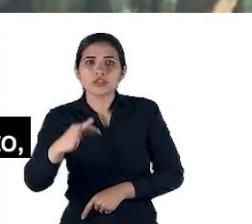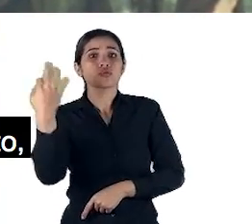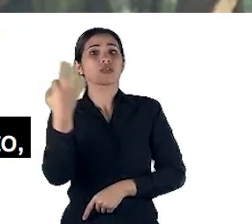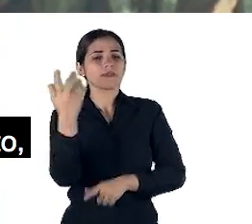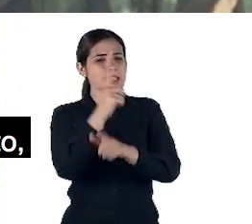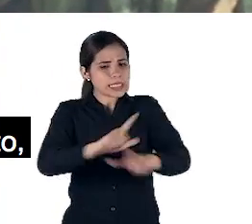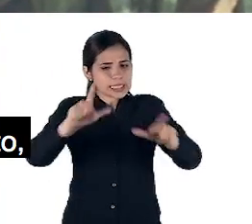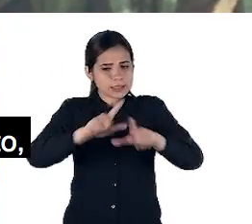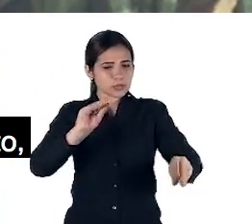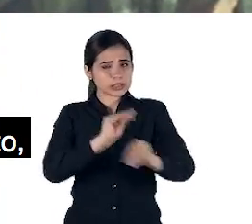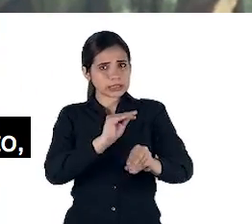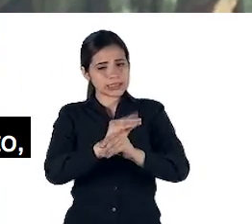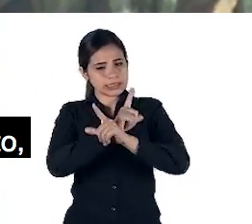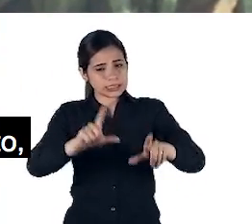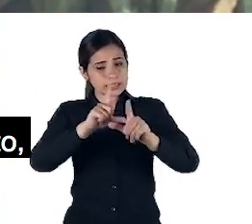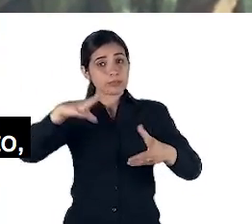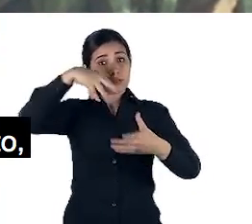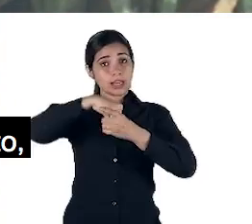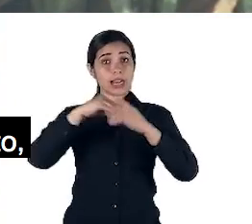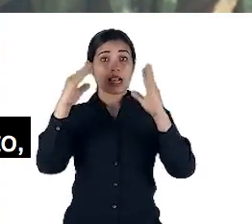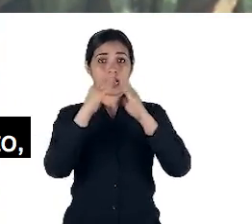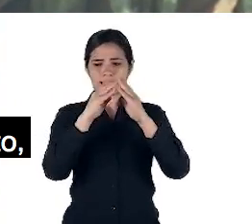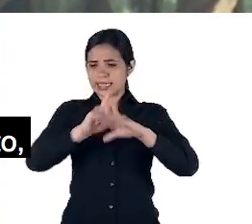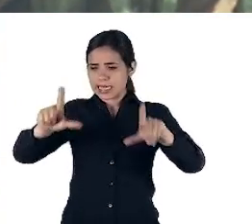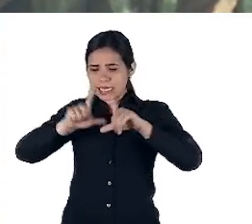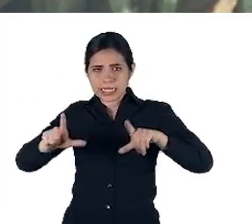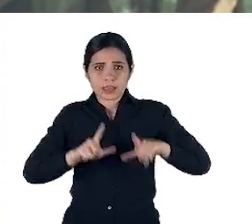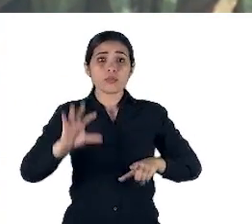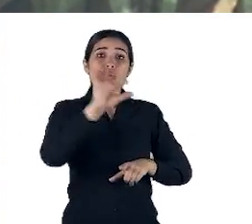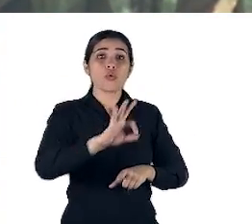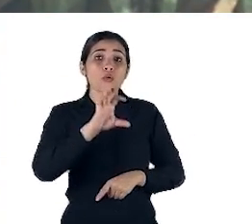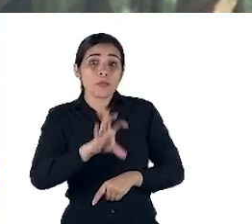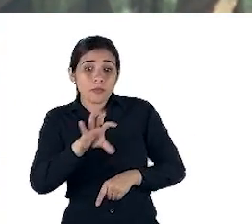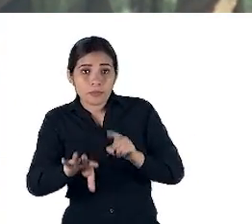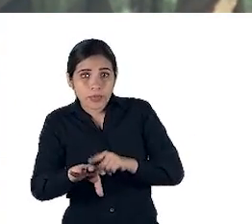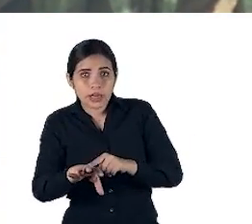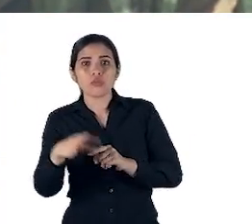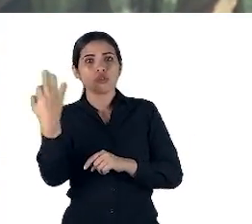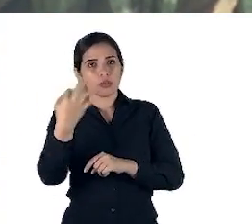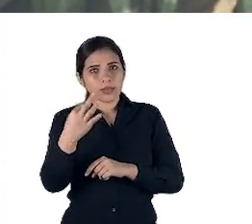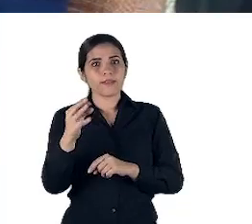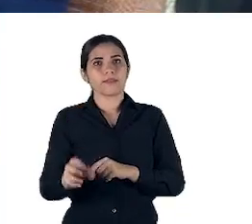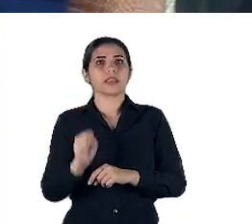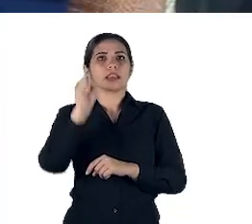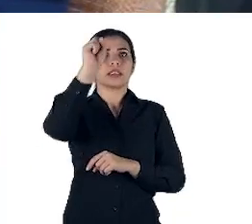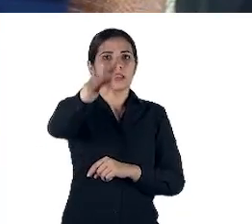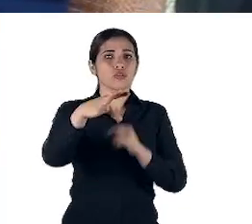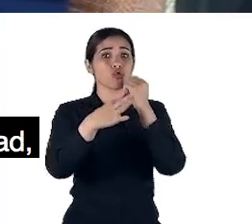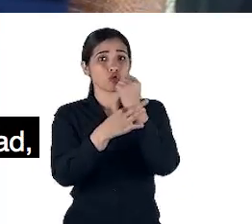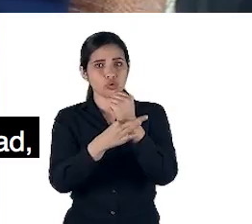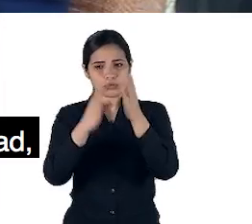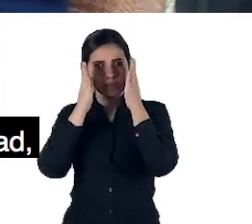en la casa. O porque no le tratamos a nuestro perrito. Si tenemos perrito, es uno más de la casa, llevémosle al